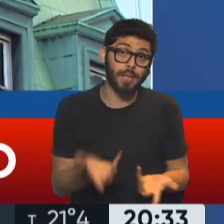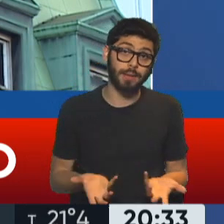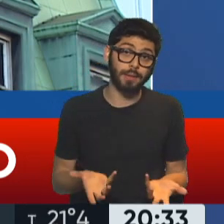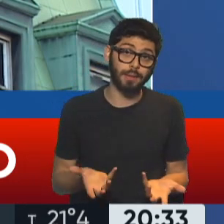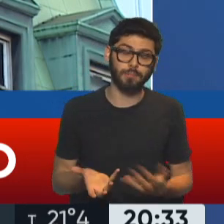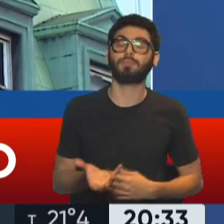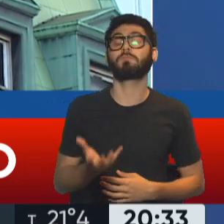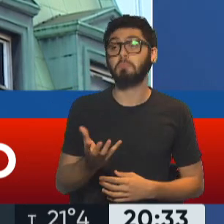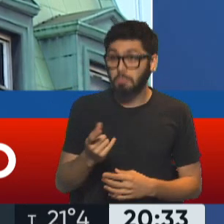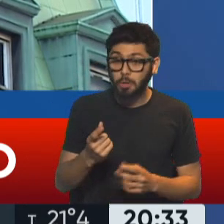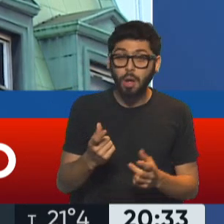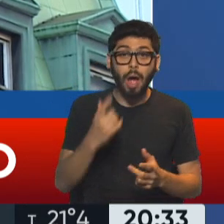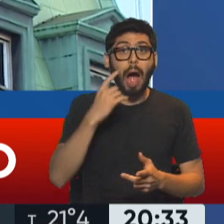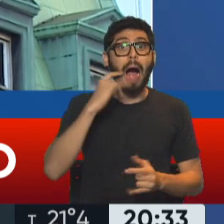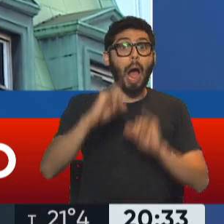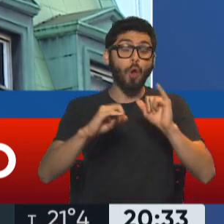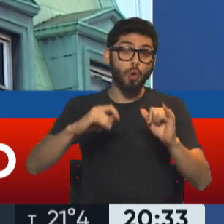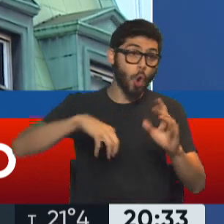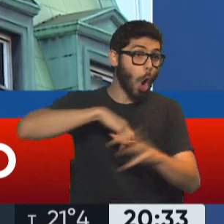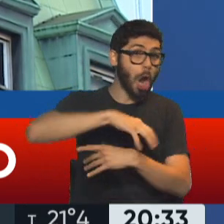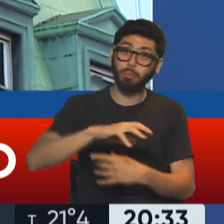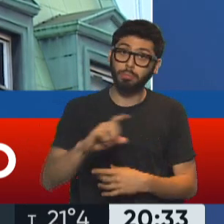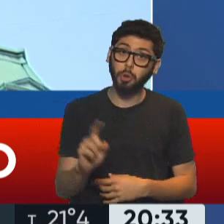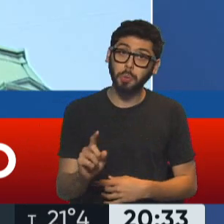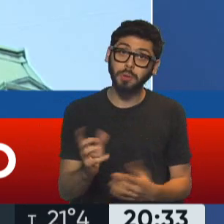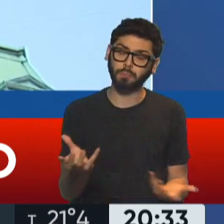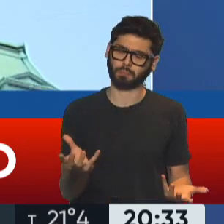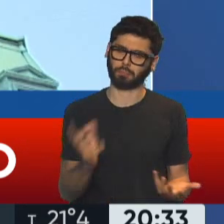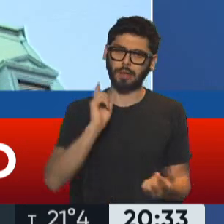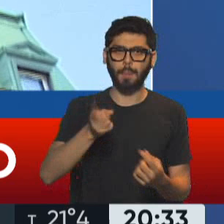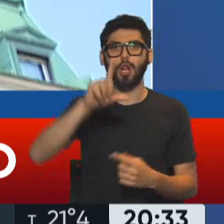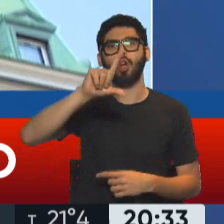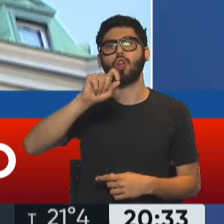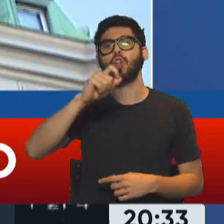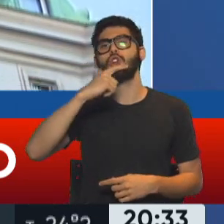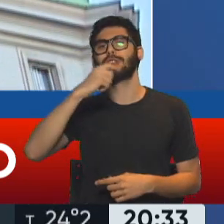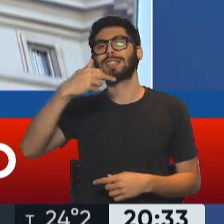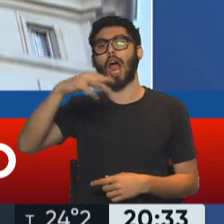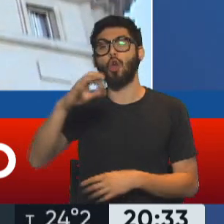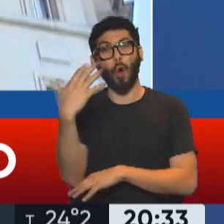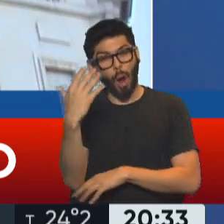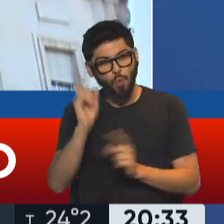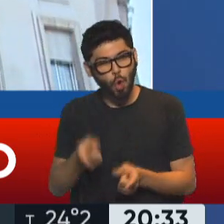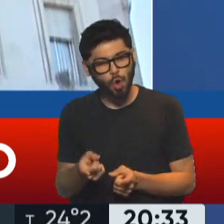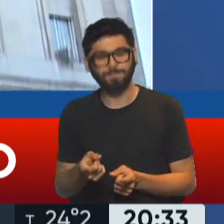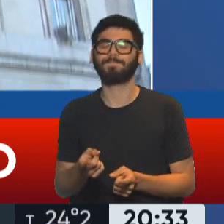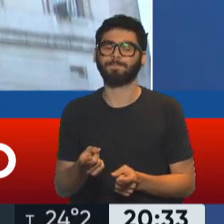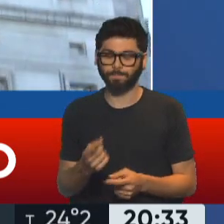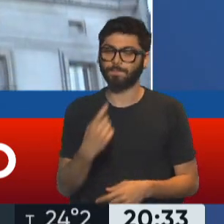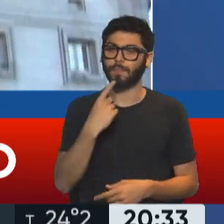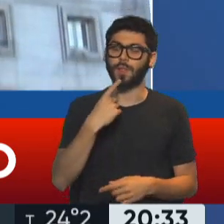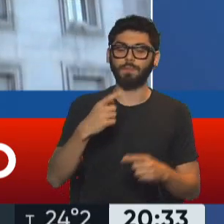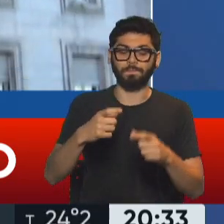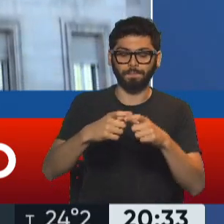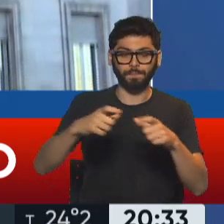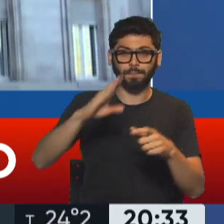muy escandaloso. Habló sobre este tema también Claudio Lozano, y dice, en un canje de bono, el